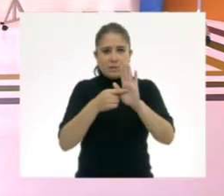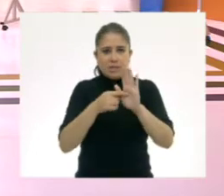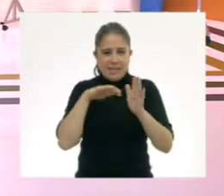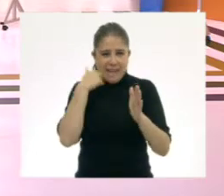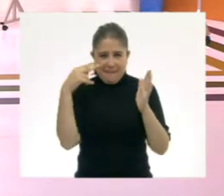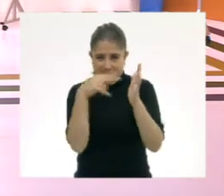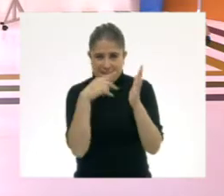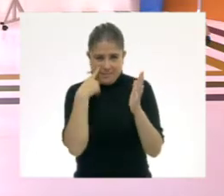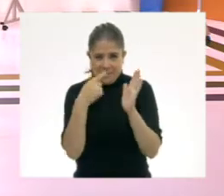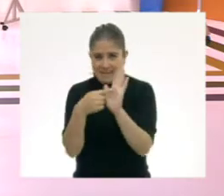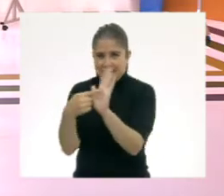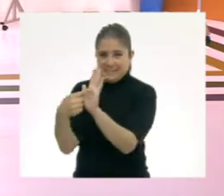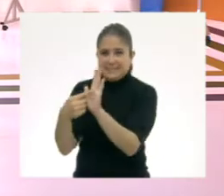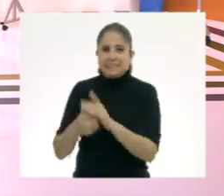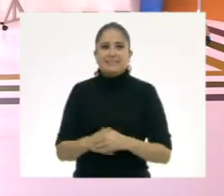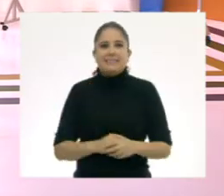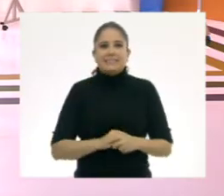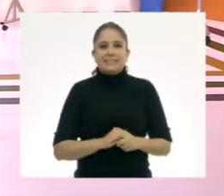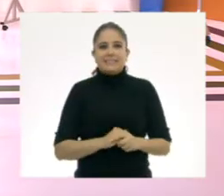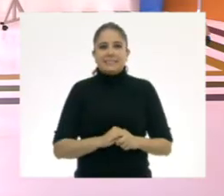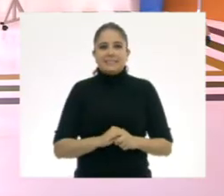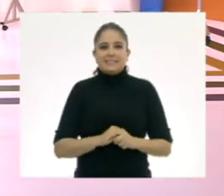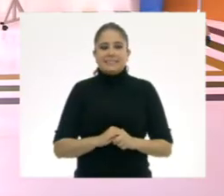checar. A ver, vamos a verla.